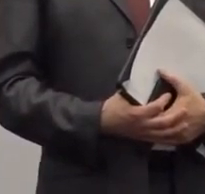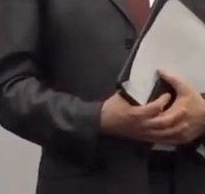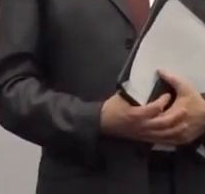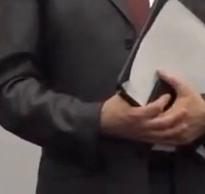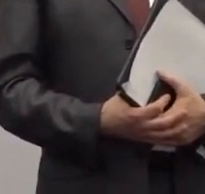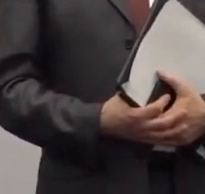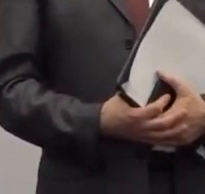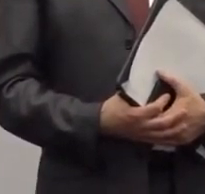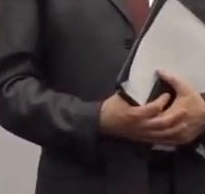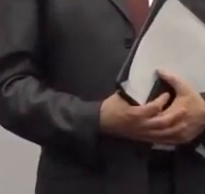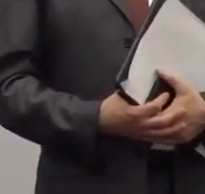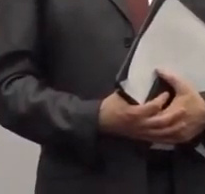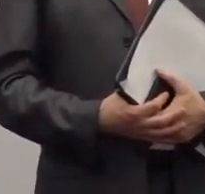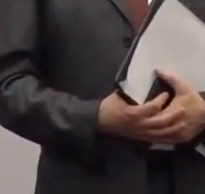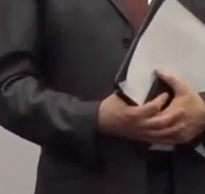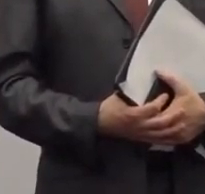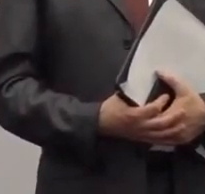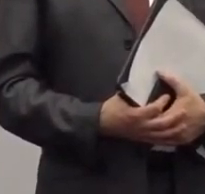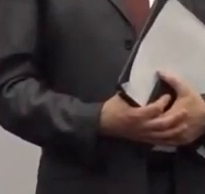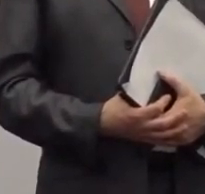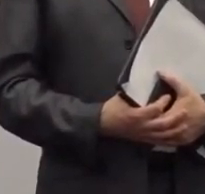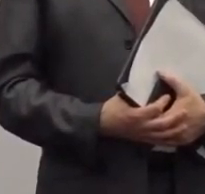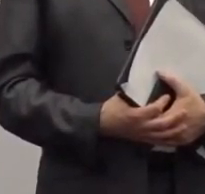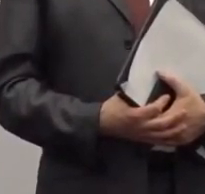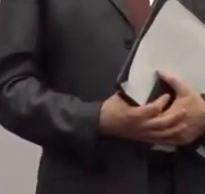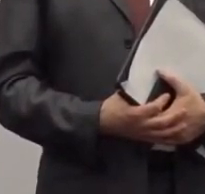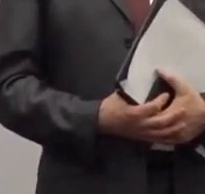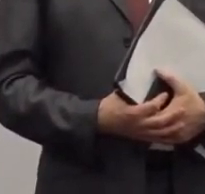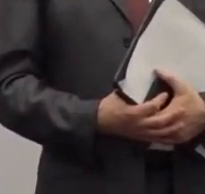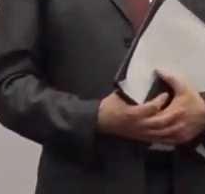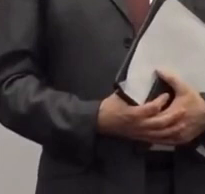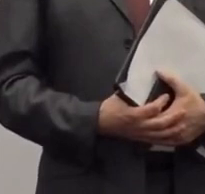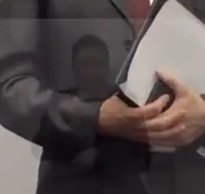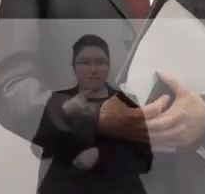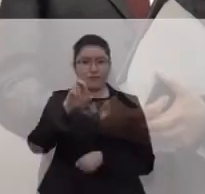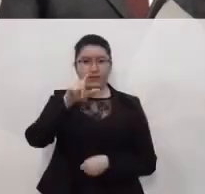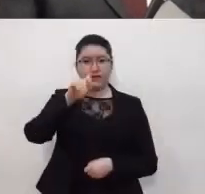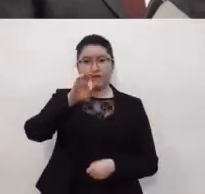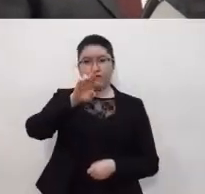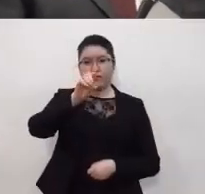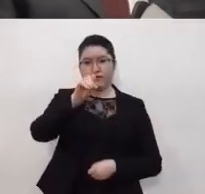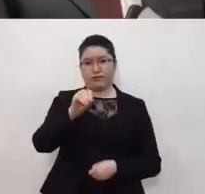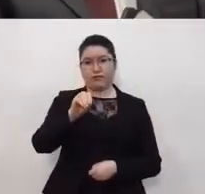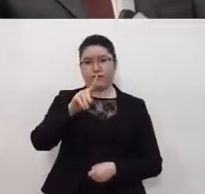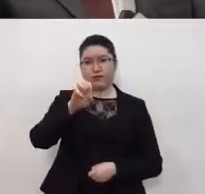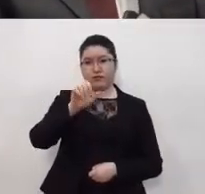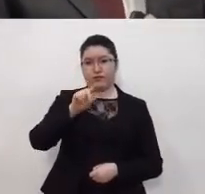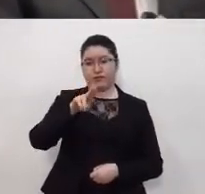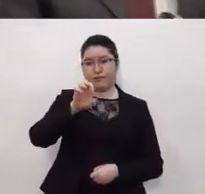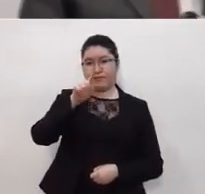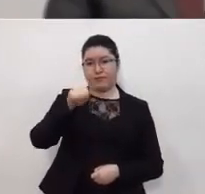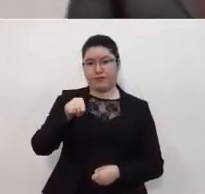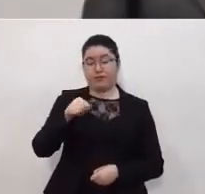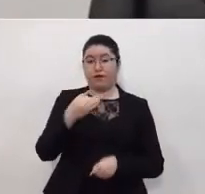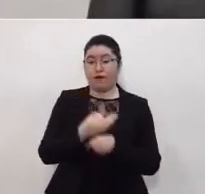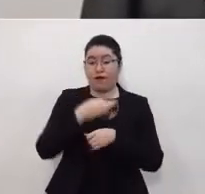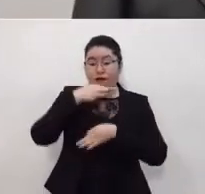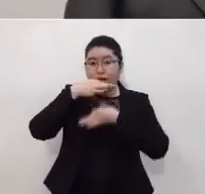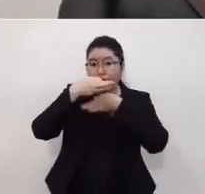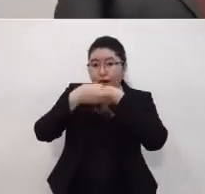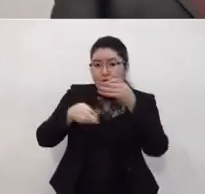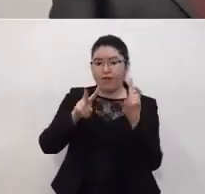a gobernador del Estado de México, Alfredo del Mazo-Maza. Es un anuncio sobre el tema del COVID